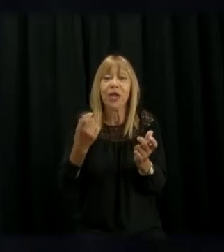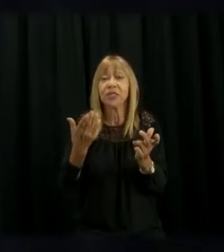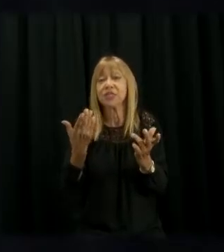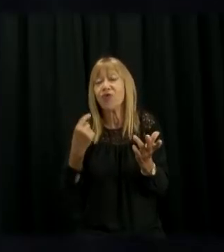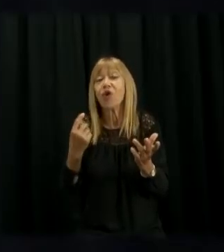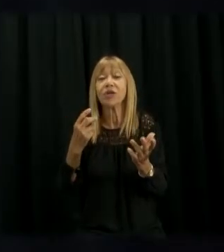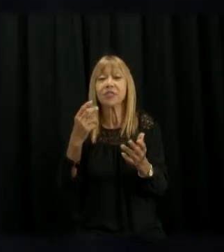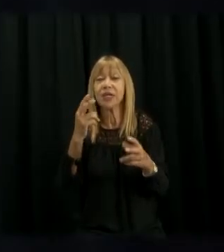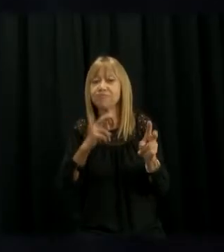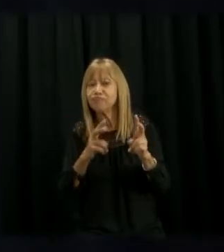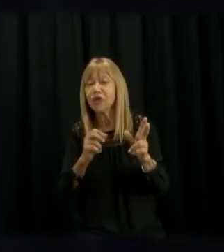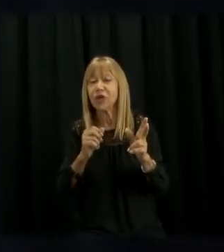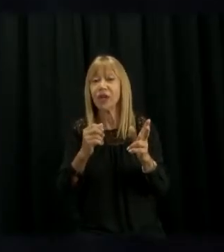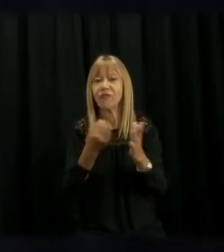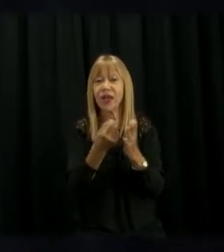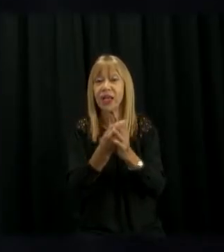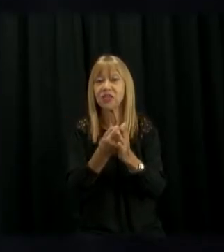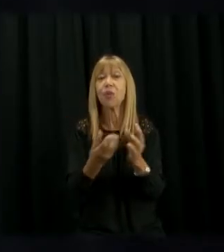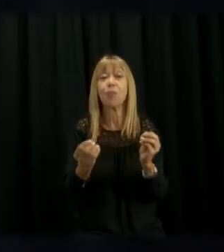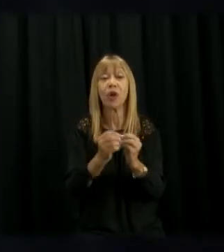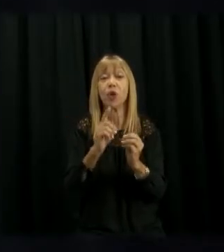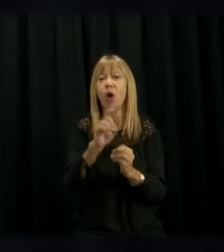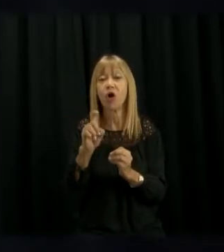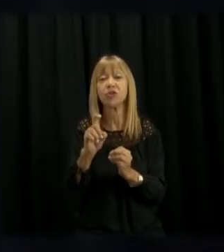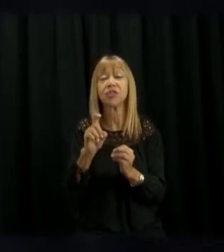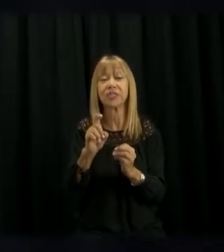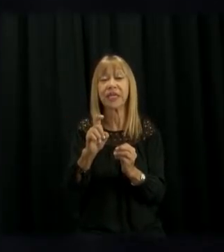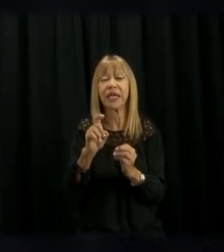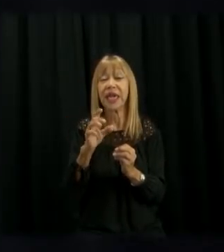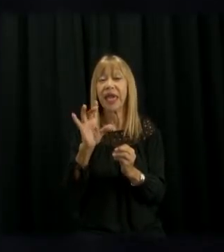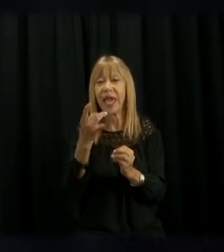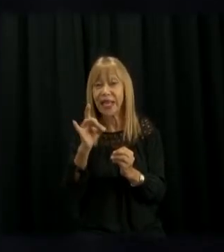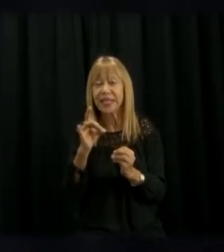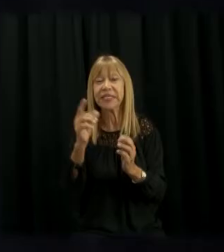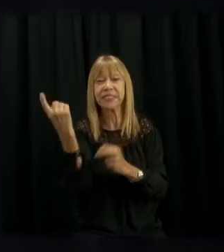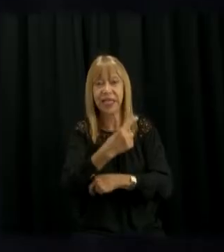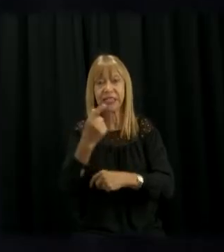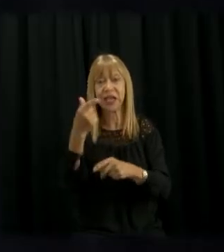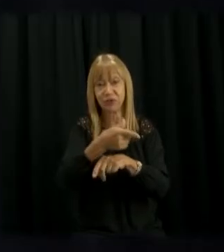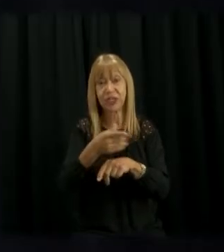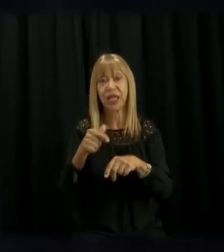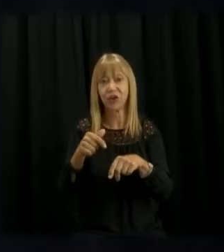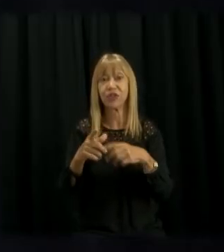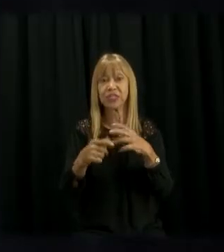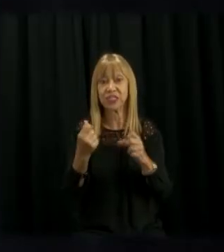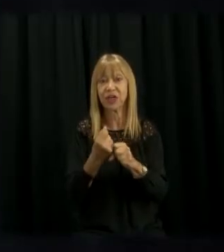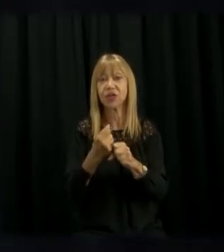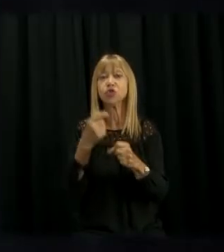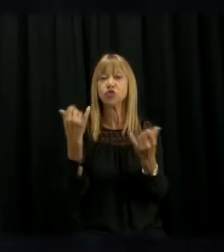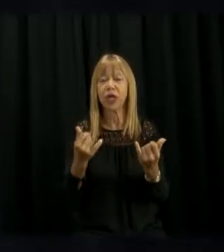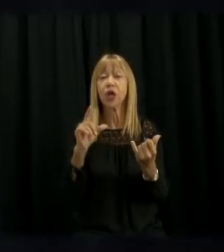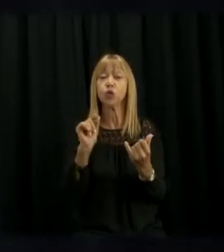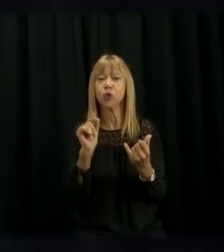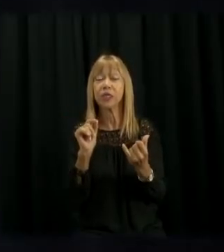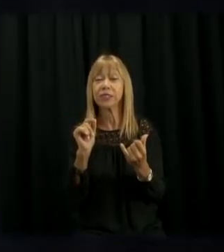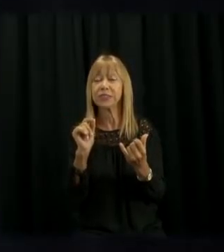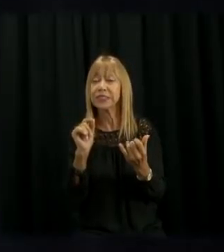de las mejores prácticas que llevan a estos estados que no van por más de 180 días luego del final del año fiscal. Hoy es